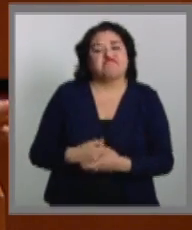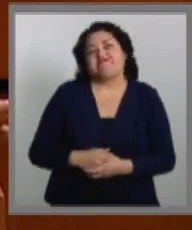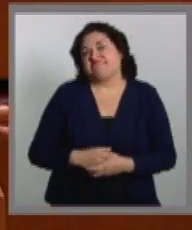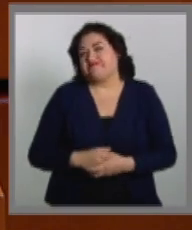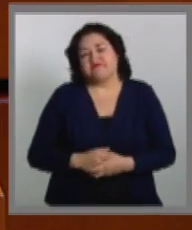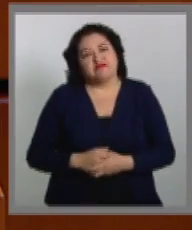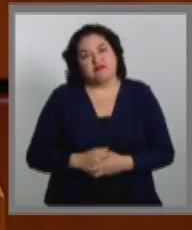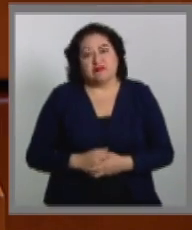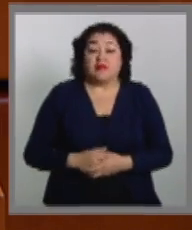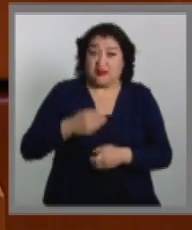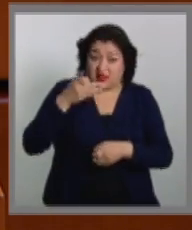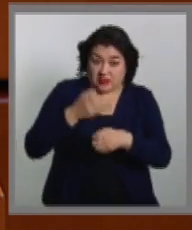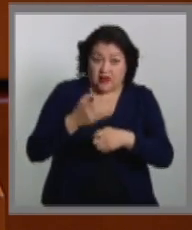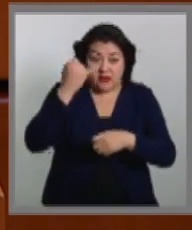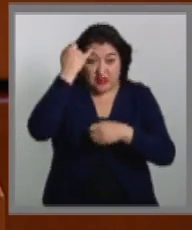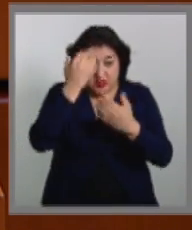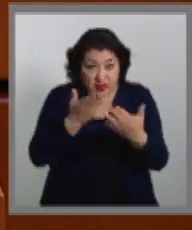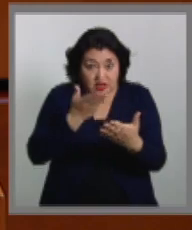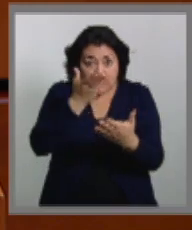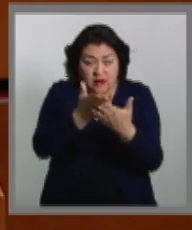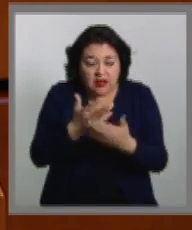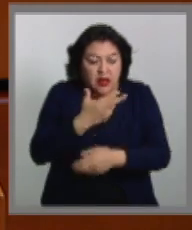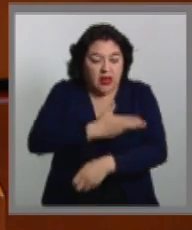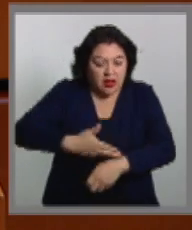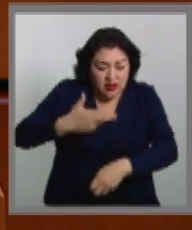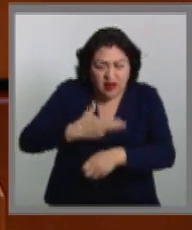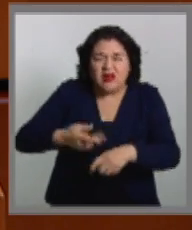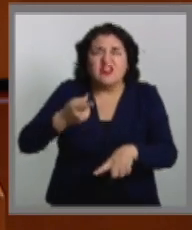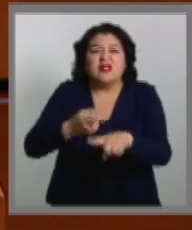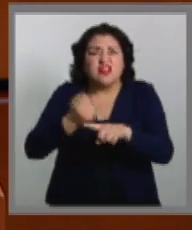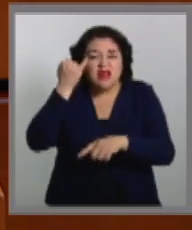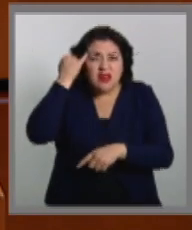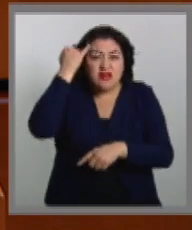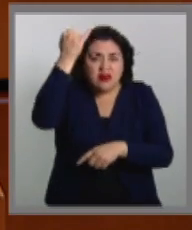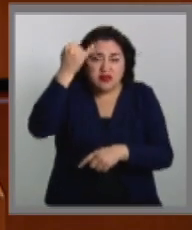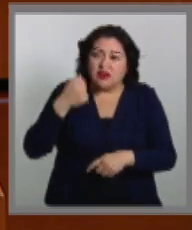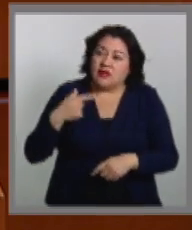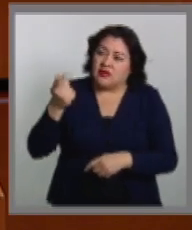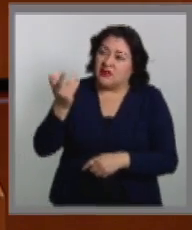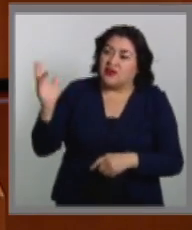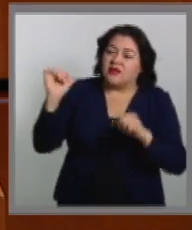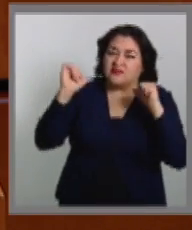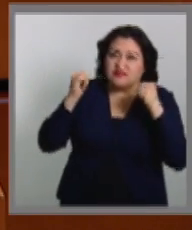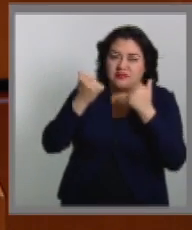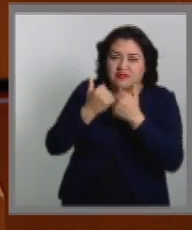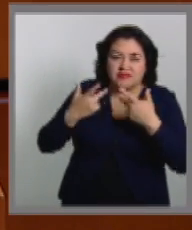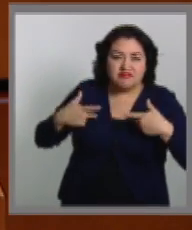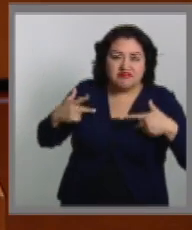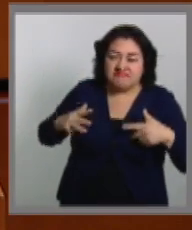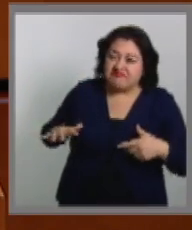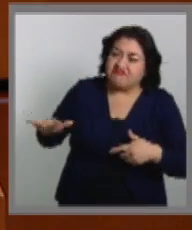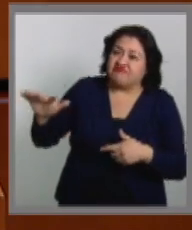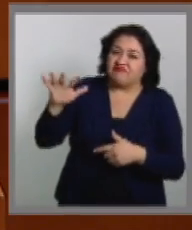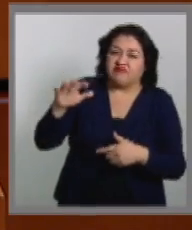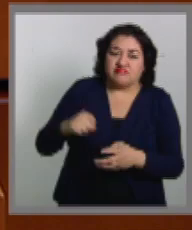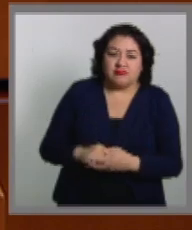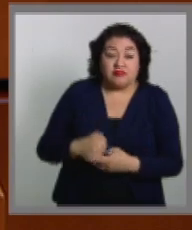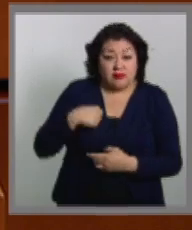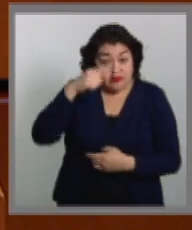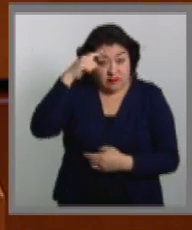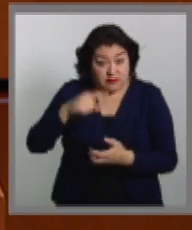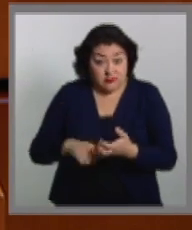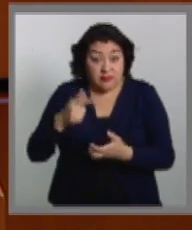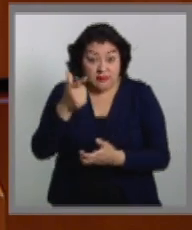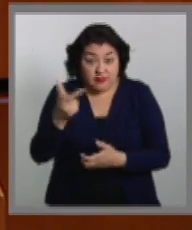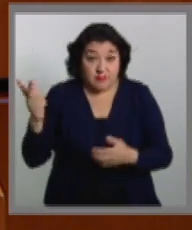viene impulsando desde la sociedad civil y no hay un solo senador y ni un solo